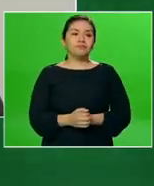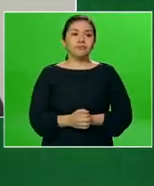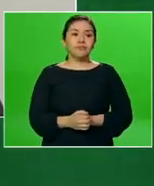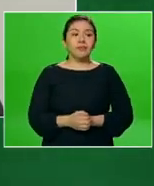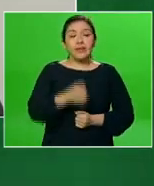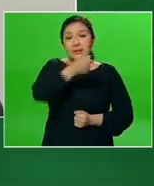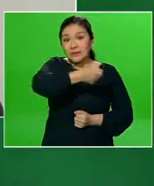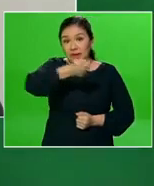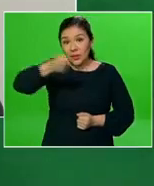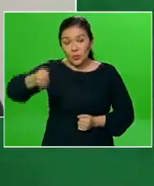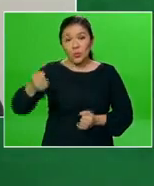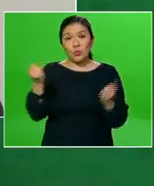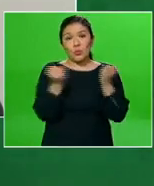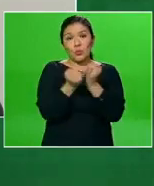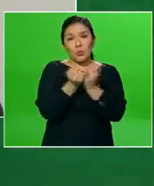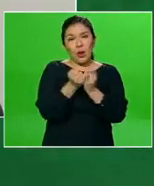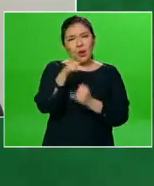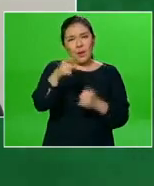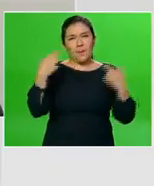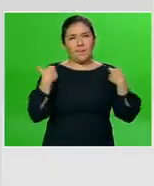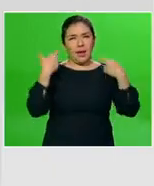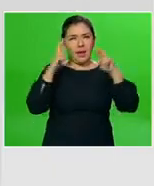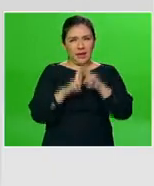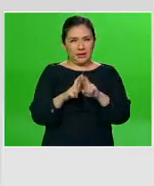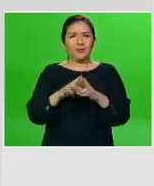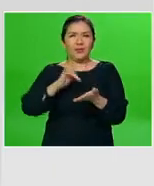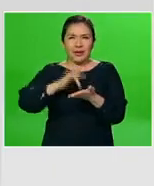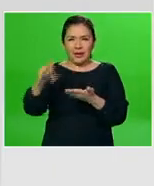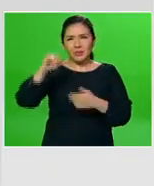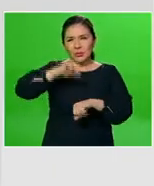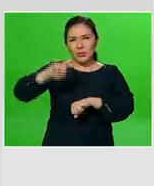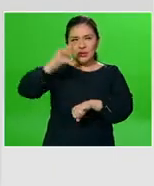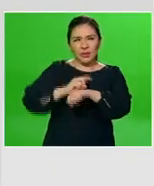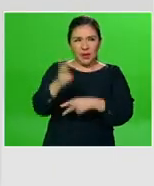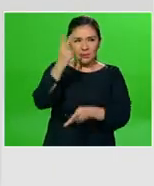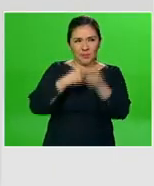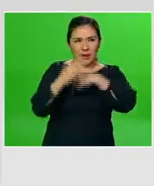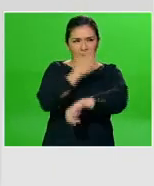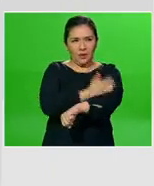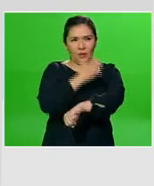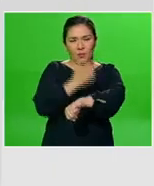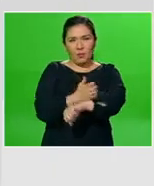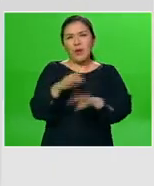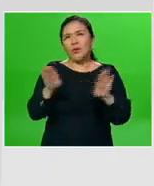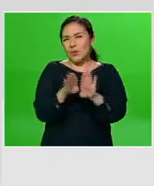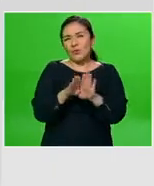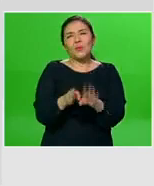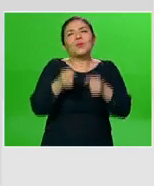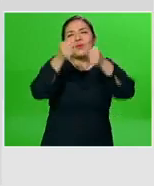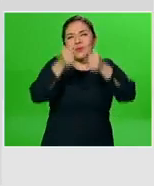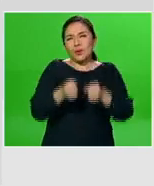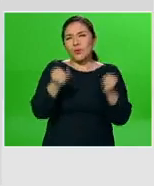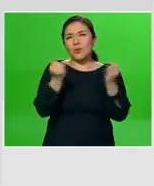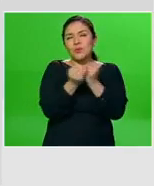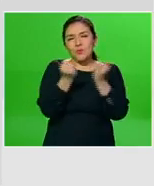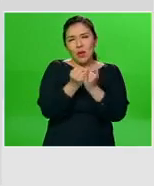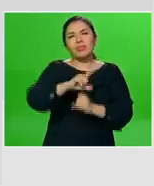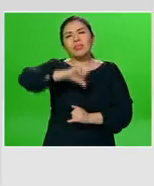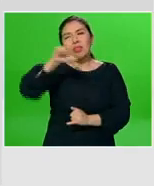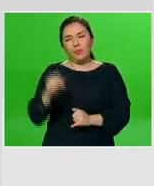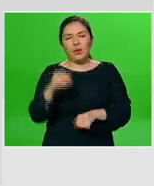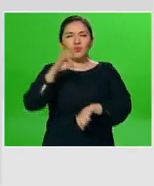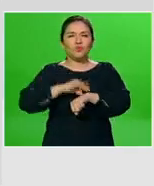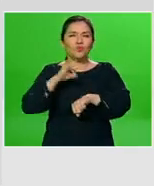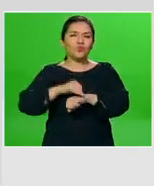maestro jason aragón castillo muchas gracias muchas ya estar con nosotros en esta tarde como el seguro más adelante lo comentará la doctora